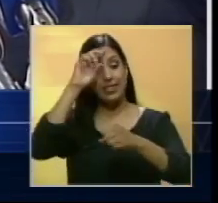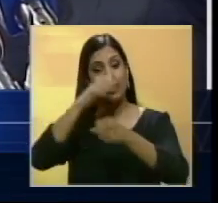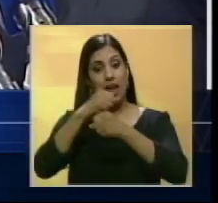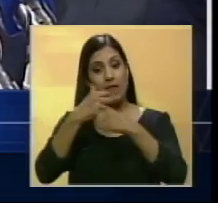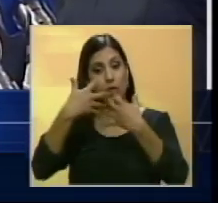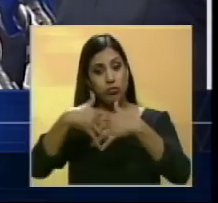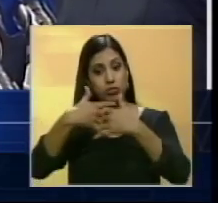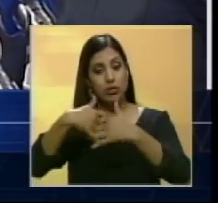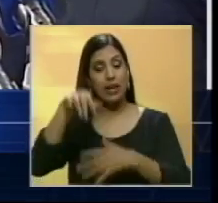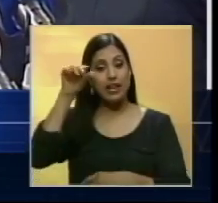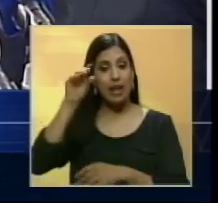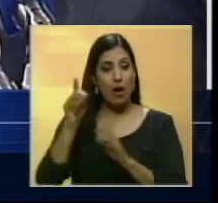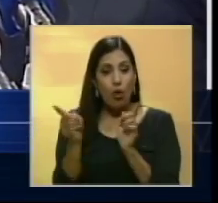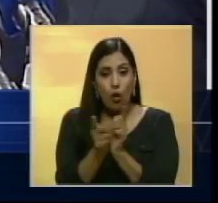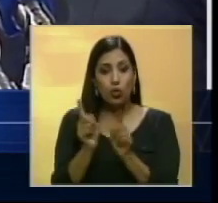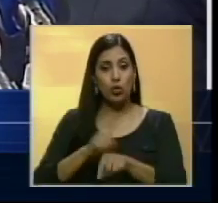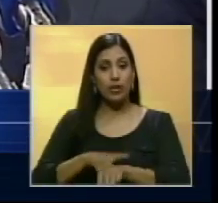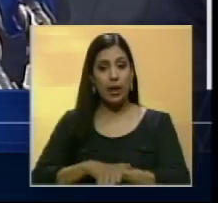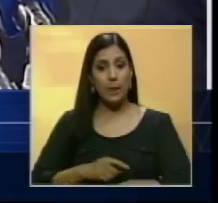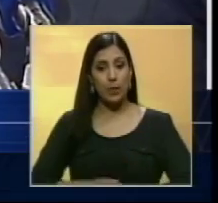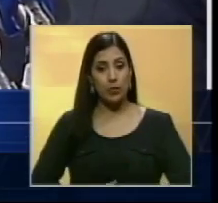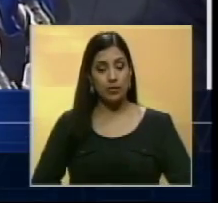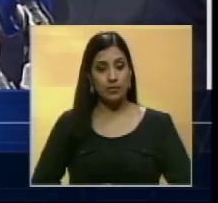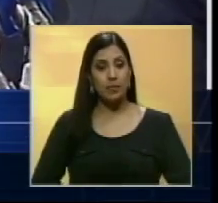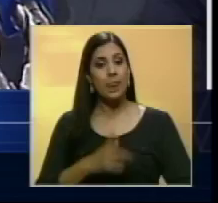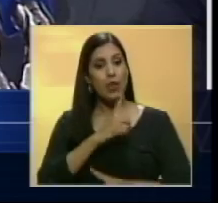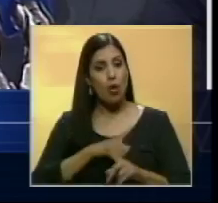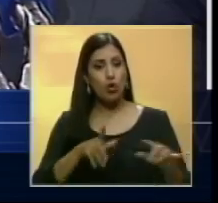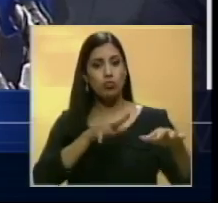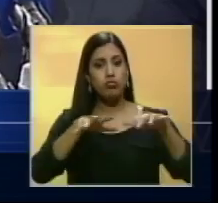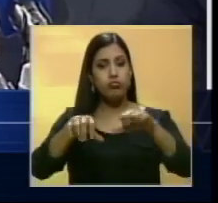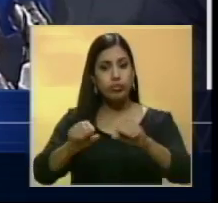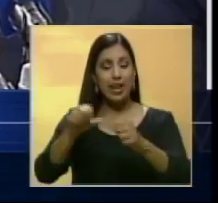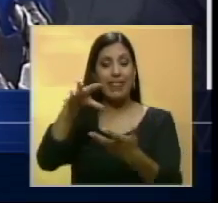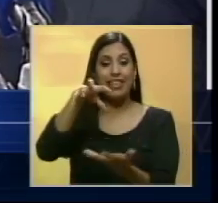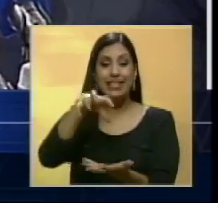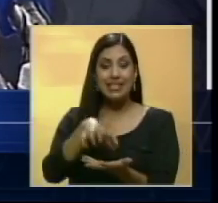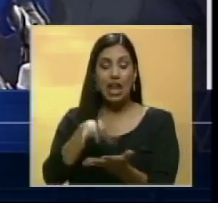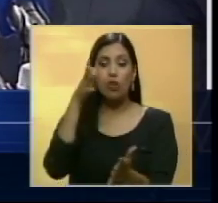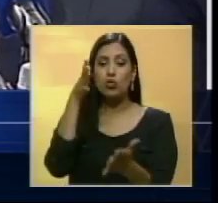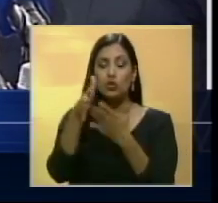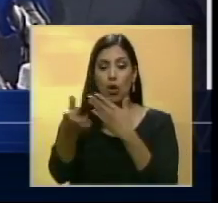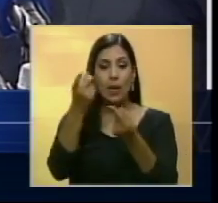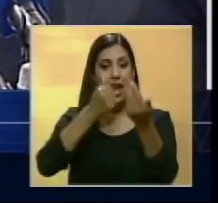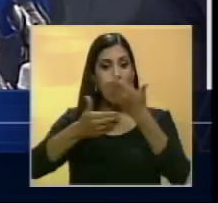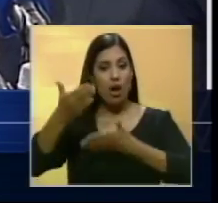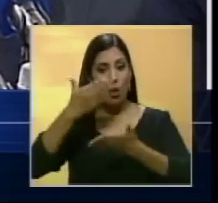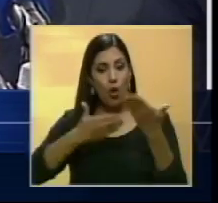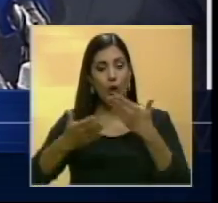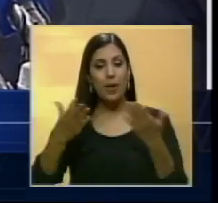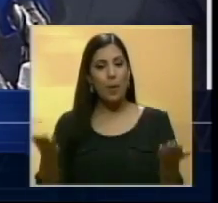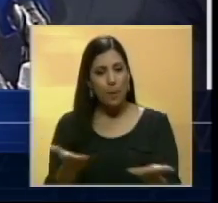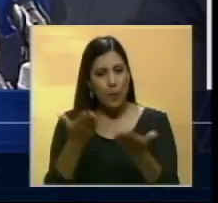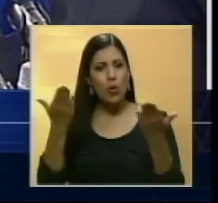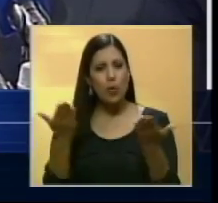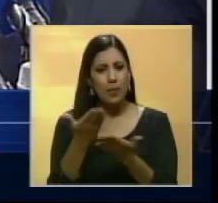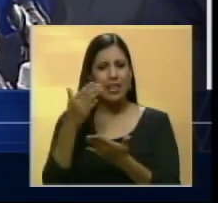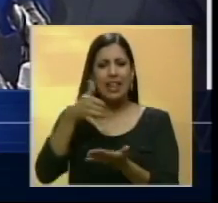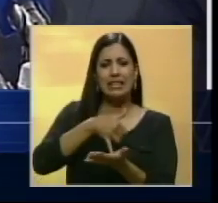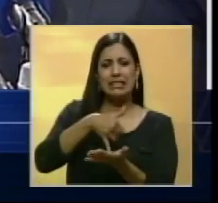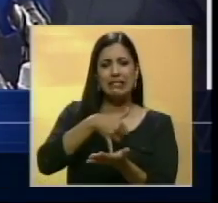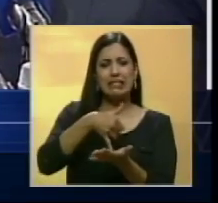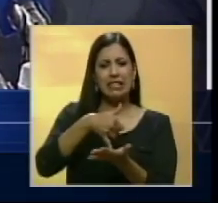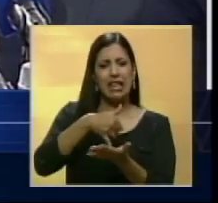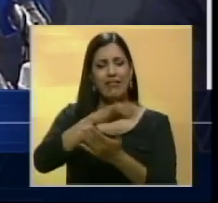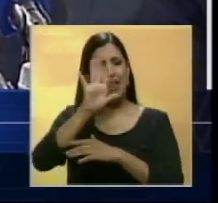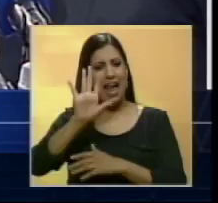aparato productivo en el corto plazo. Las intervenciones del Estado sobre la economía han promovido un debilitamiento